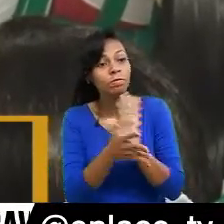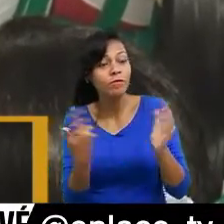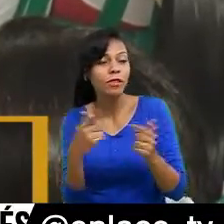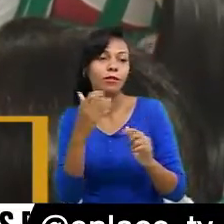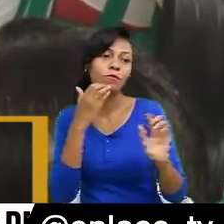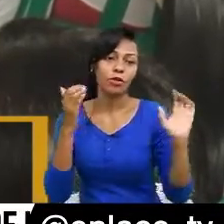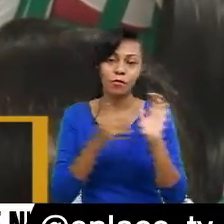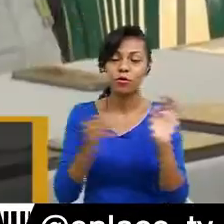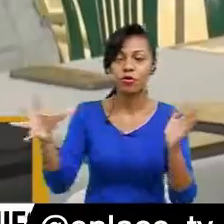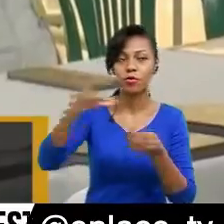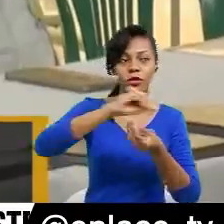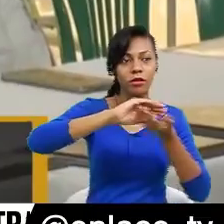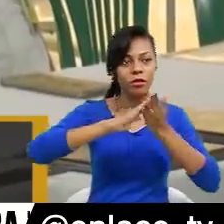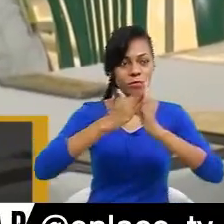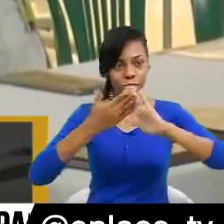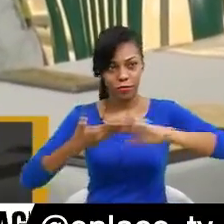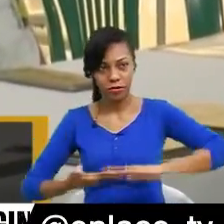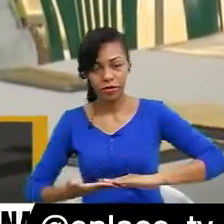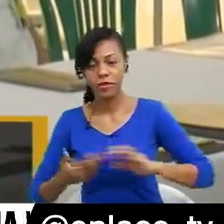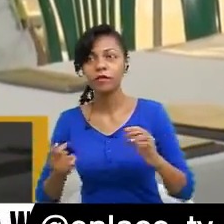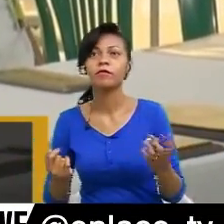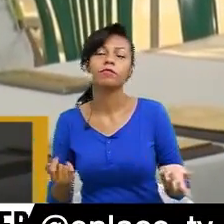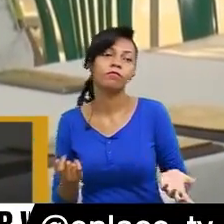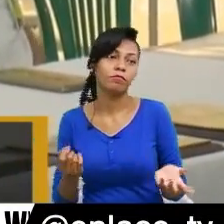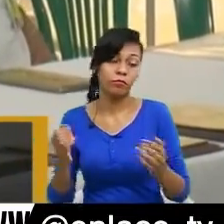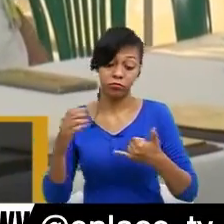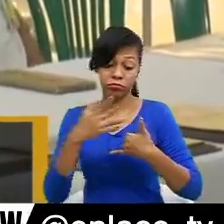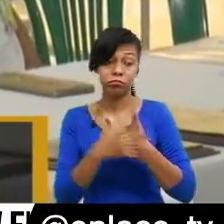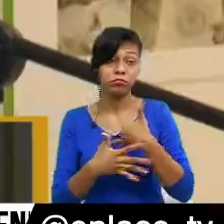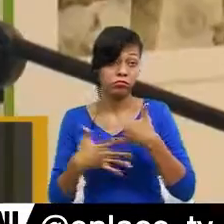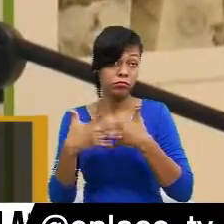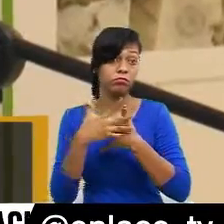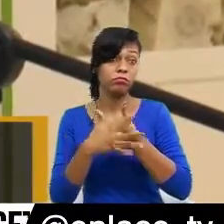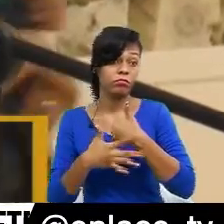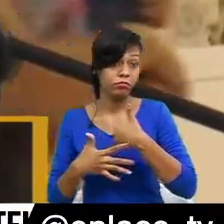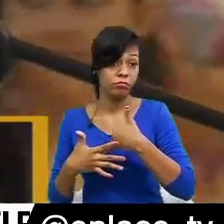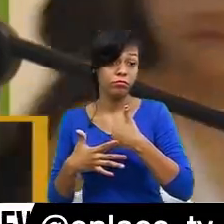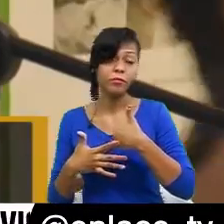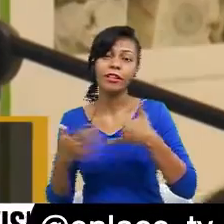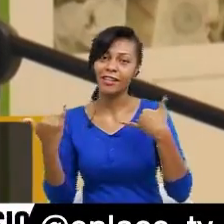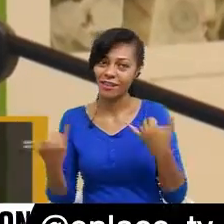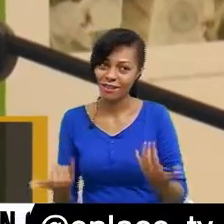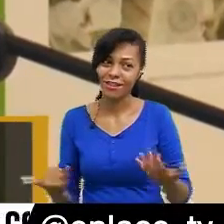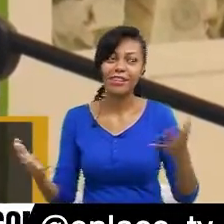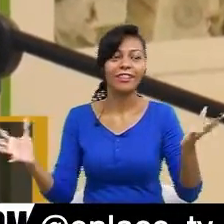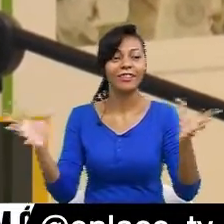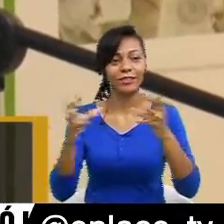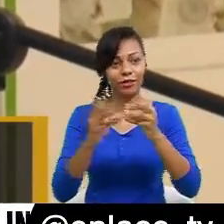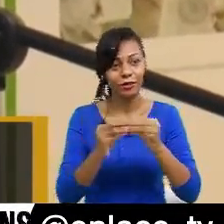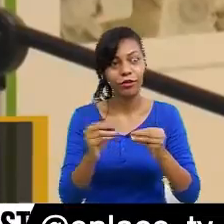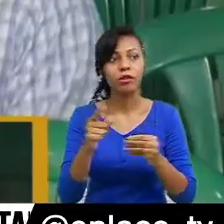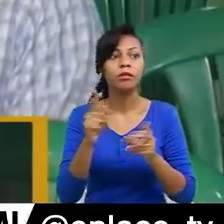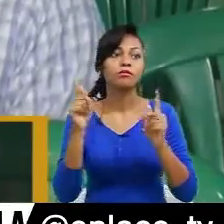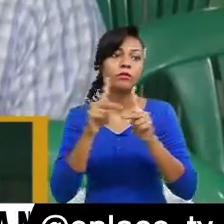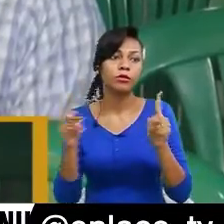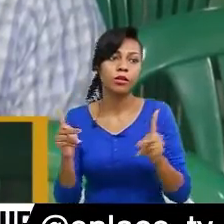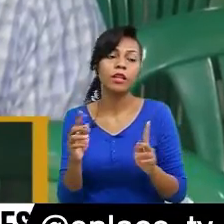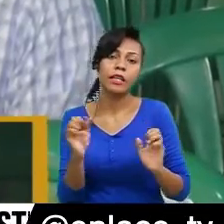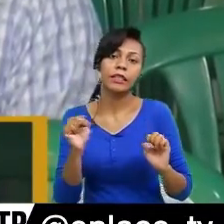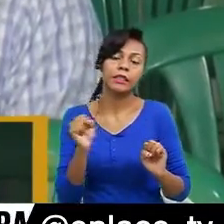con comunidades que se han desarrollado en todo Colombia, y estamos invitando a toda la población, a personas en proceso de reintegración,